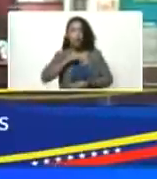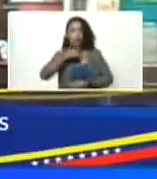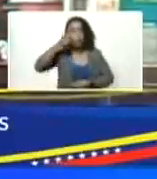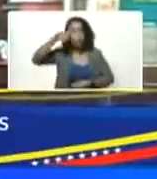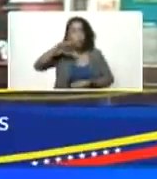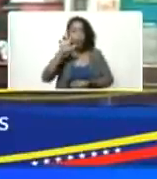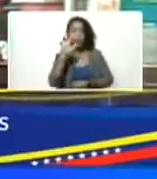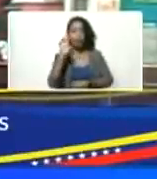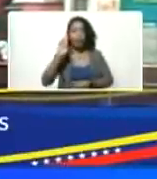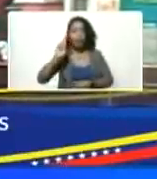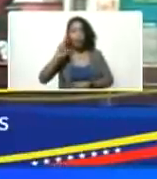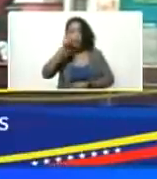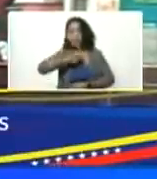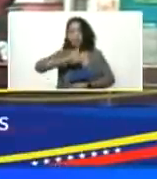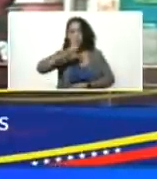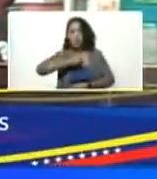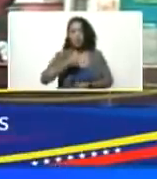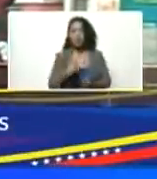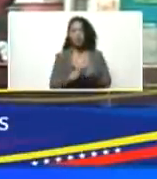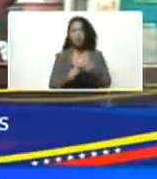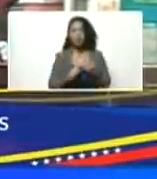Las 3R, resistencia,